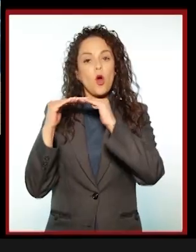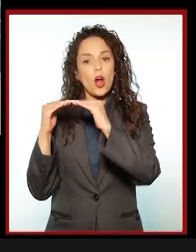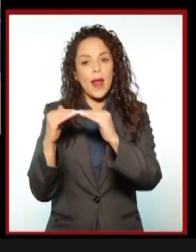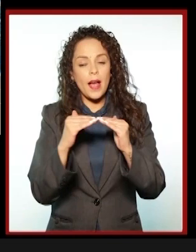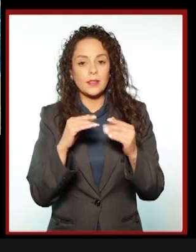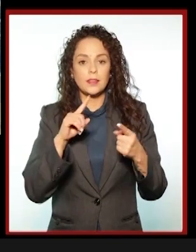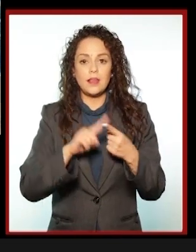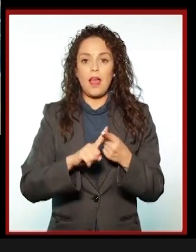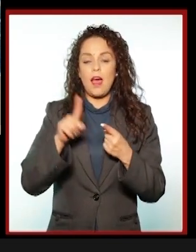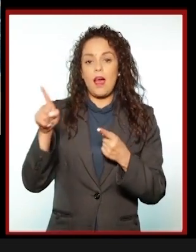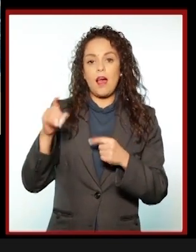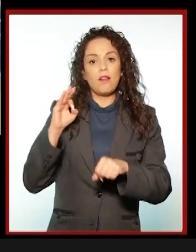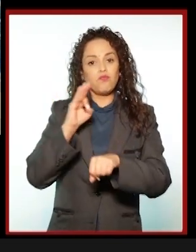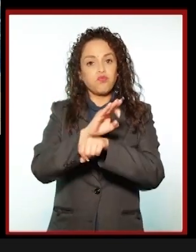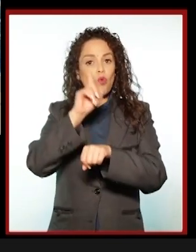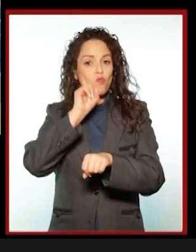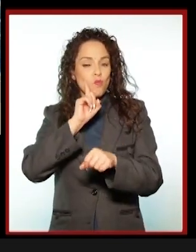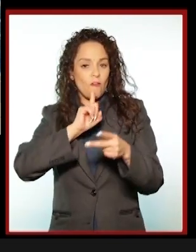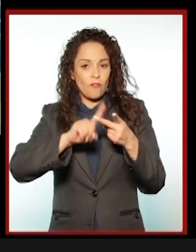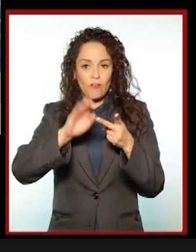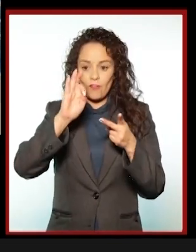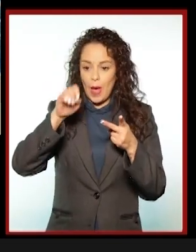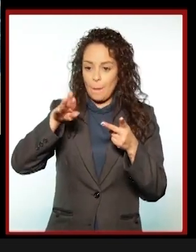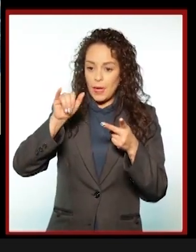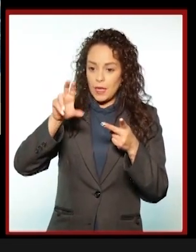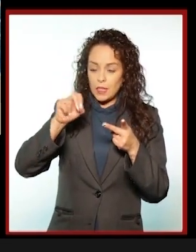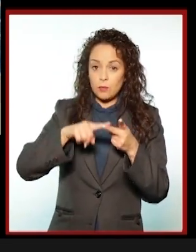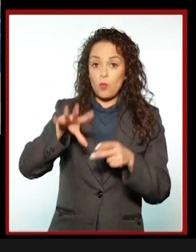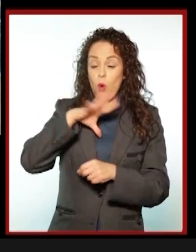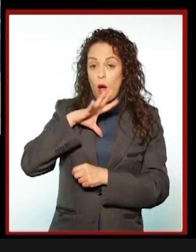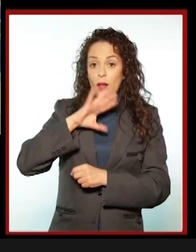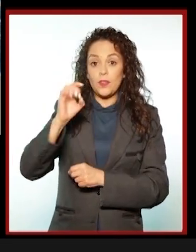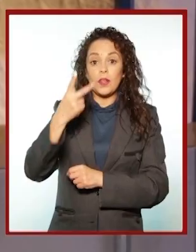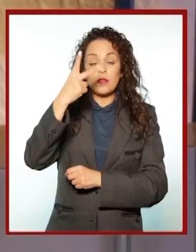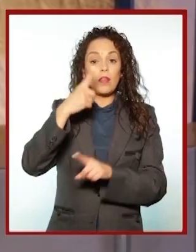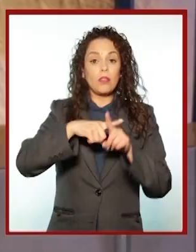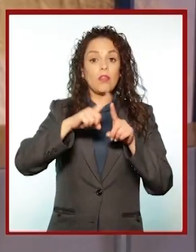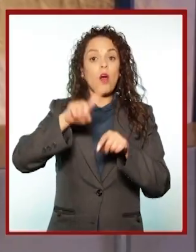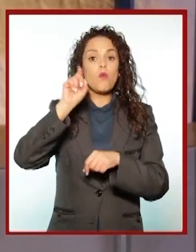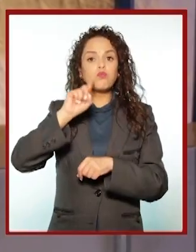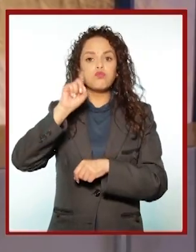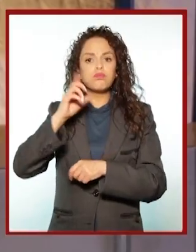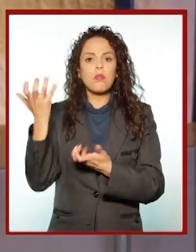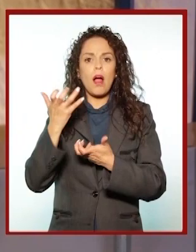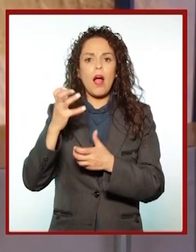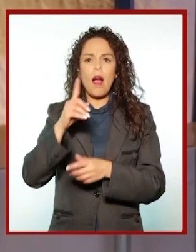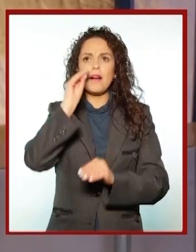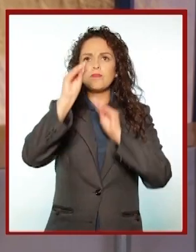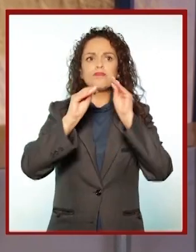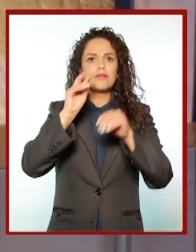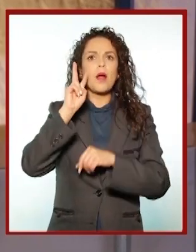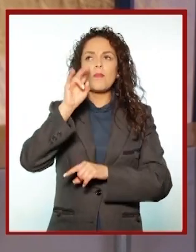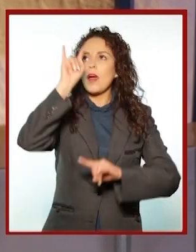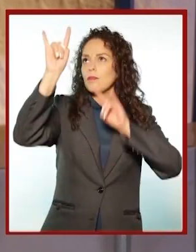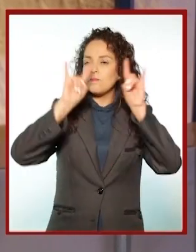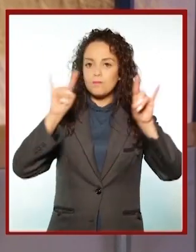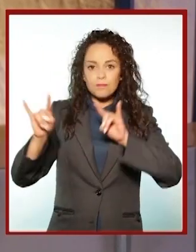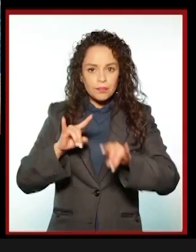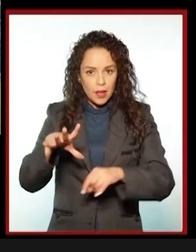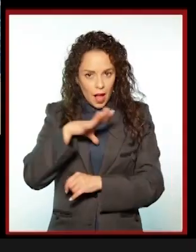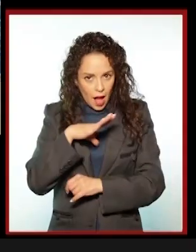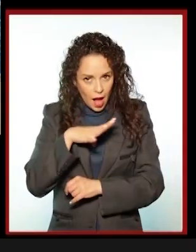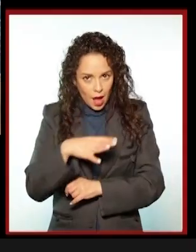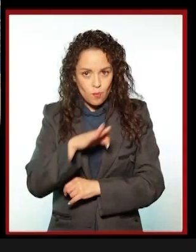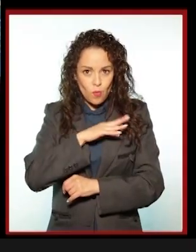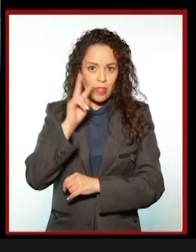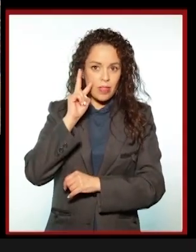hablar de feminismos. Tenemos 72 artistas mujeres que se exhiben en el Museo Sumaya, y